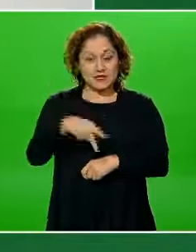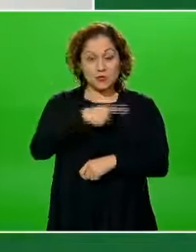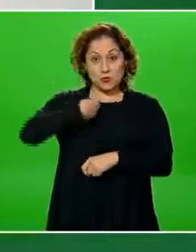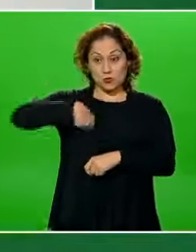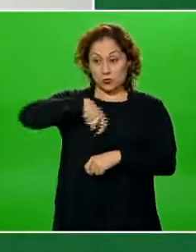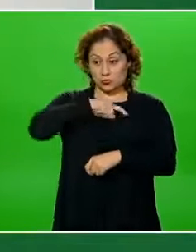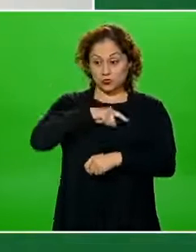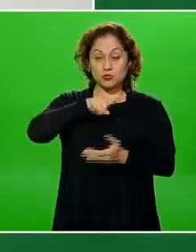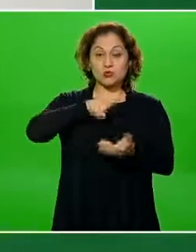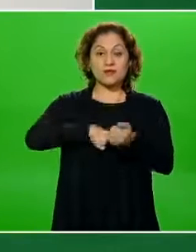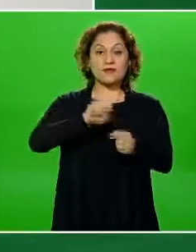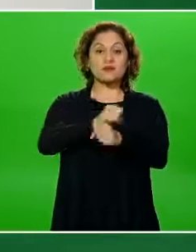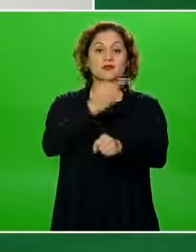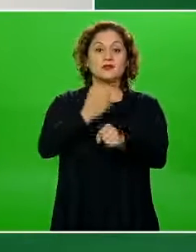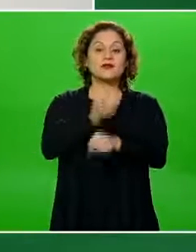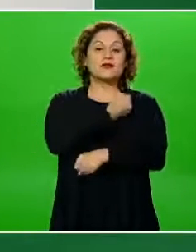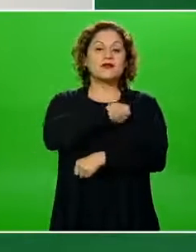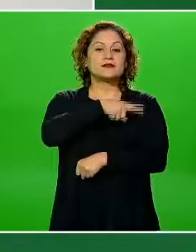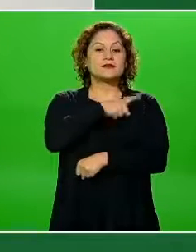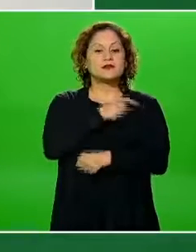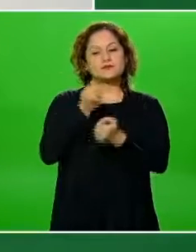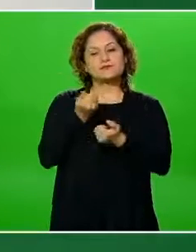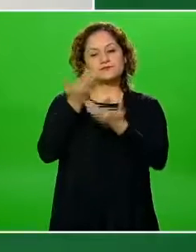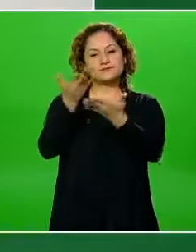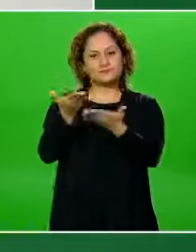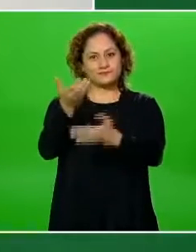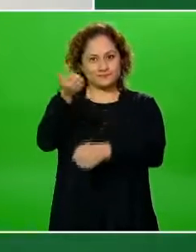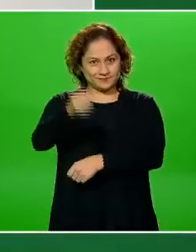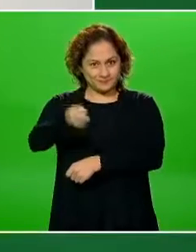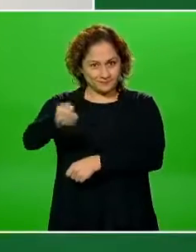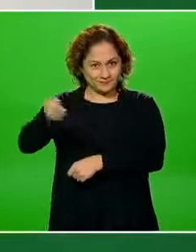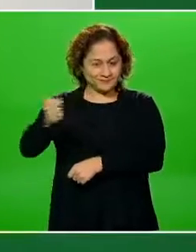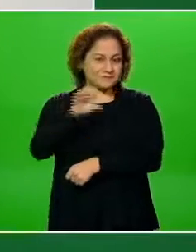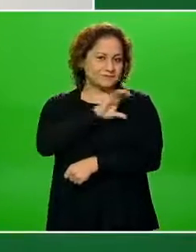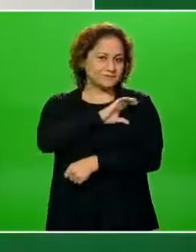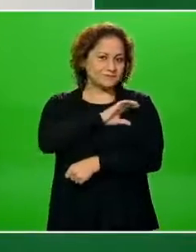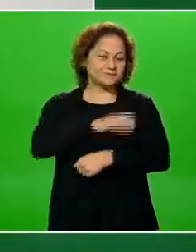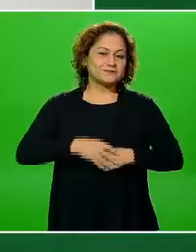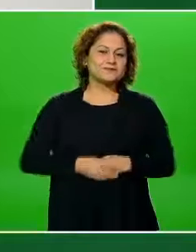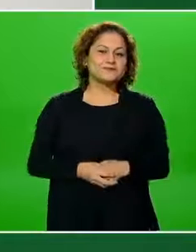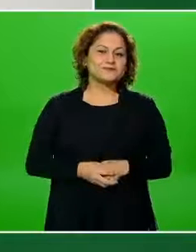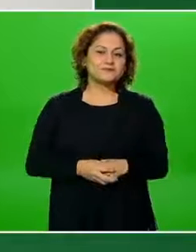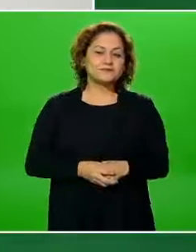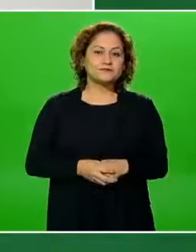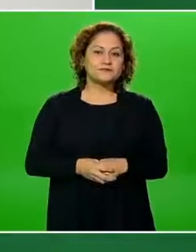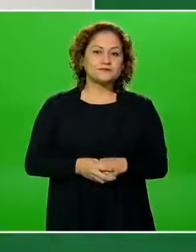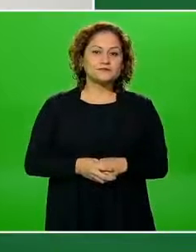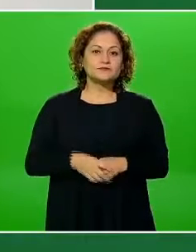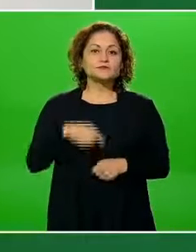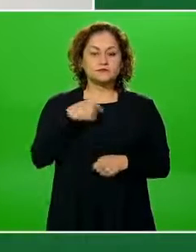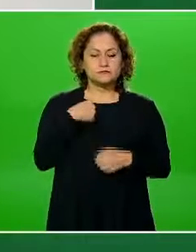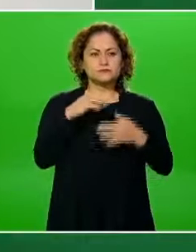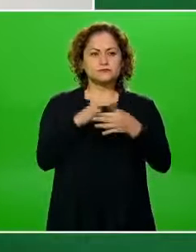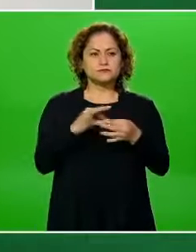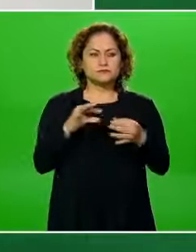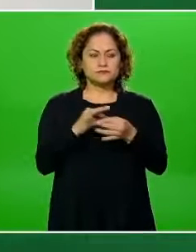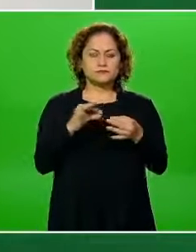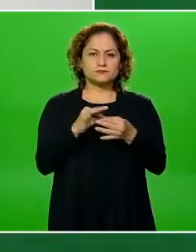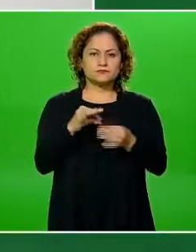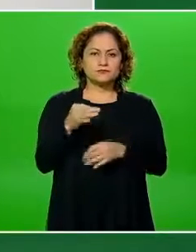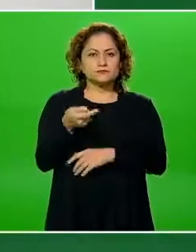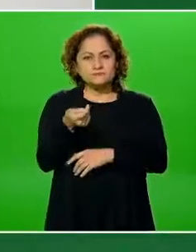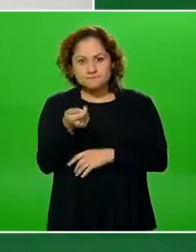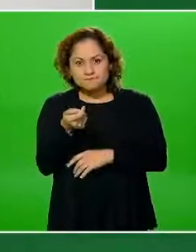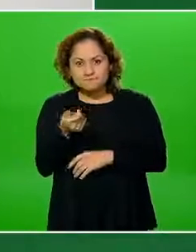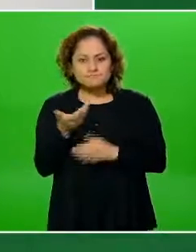enviamos un cordial saludo a todos ustedes. Me voy a permitir explicarles un poco para quienes